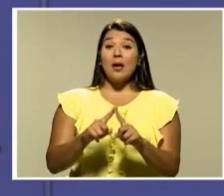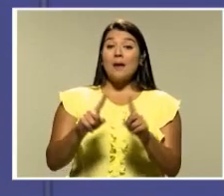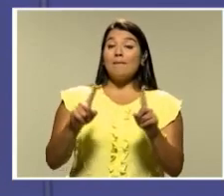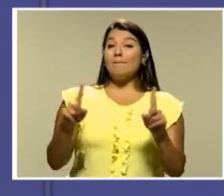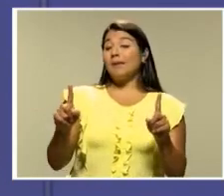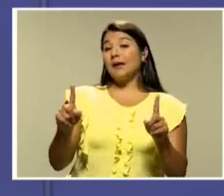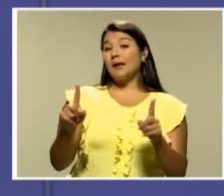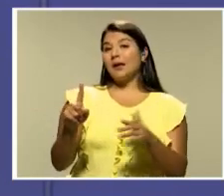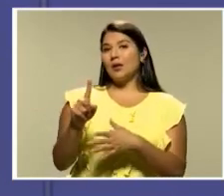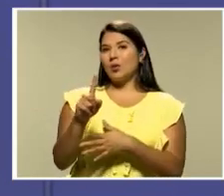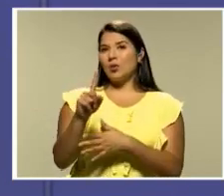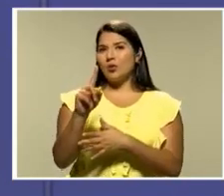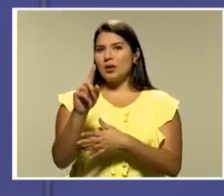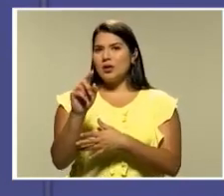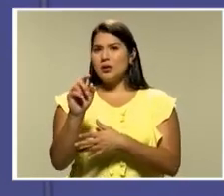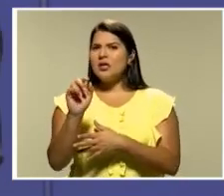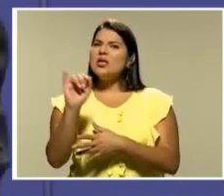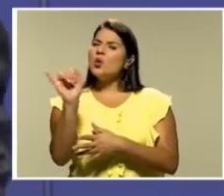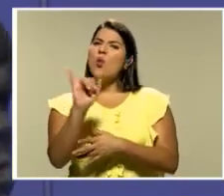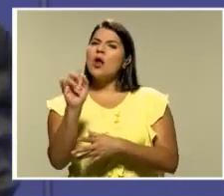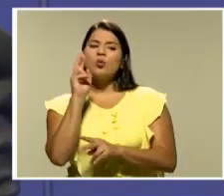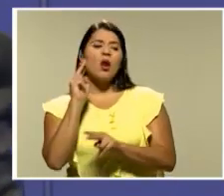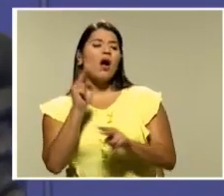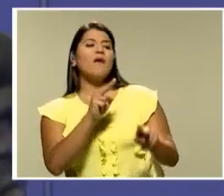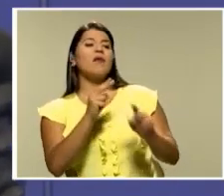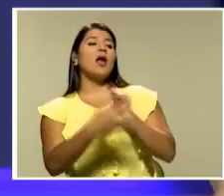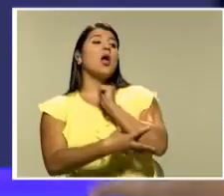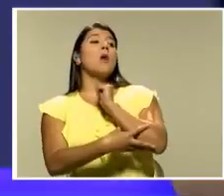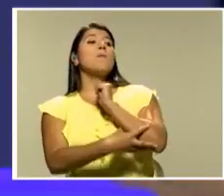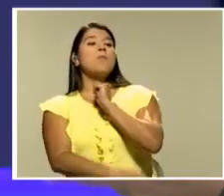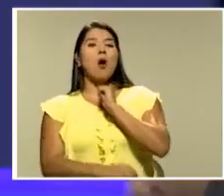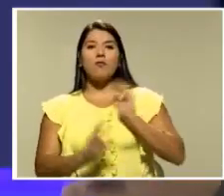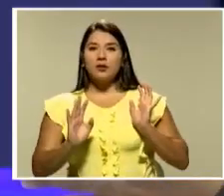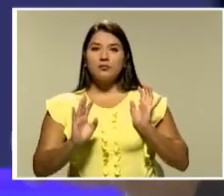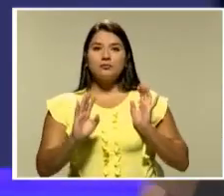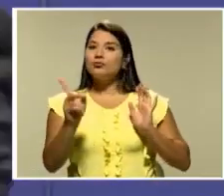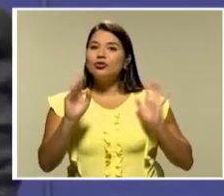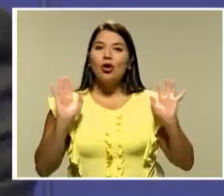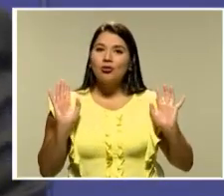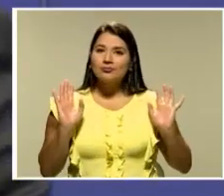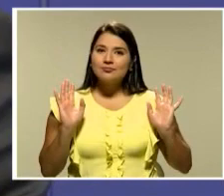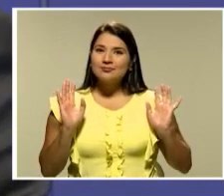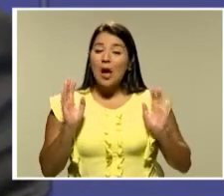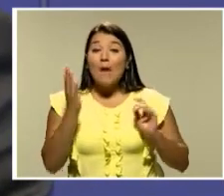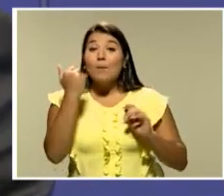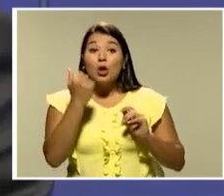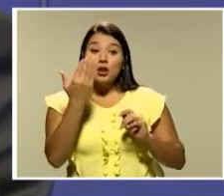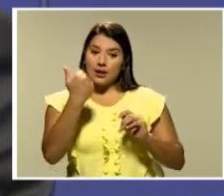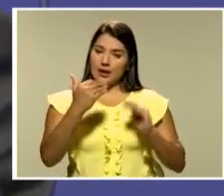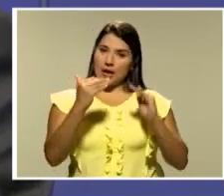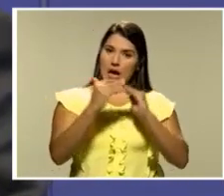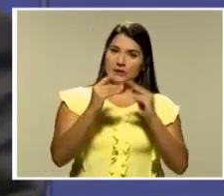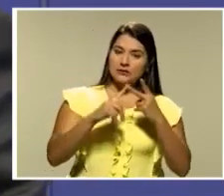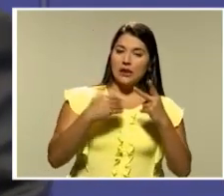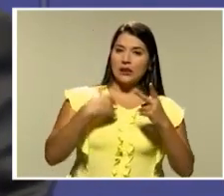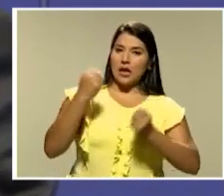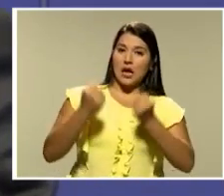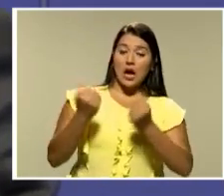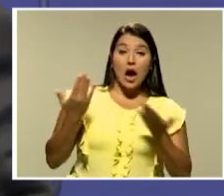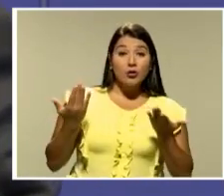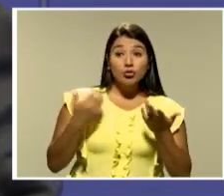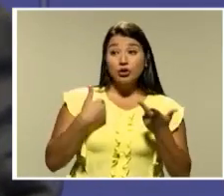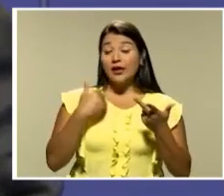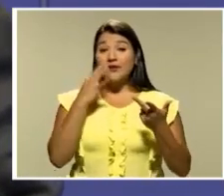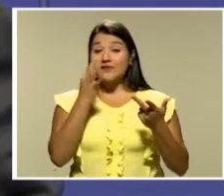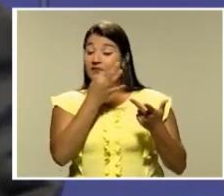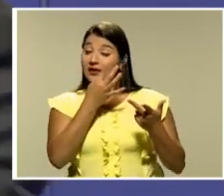no contributivas lo va a considerar un pobre extremo, porque va a decir, porque perdón, tiene propiedad, tiene carro, tiene esto. Entonces básicamente esas